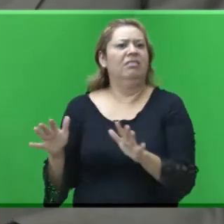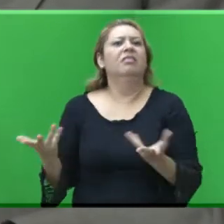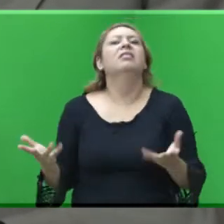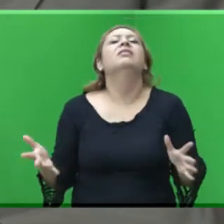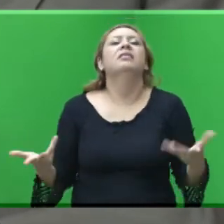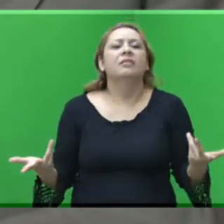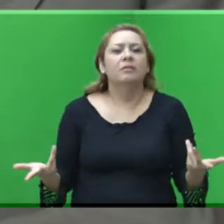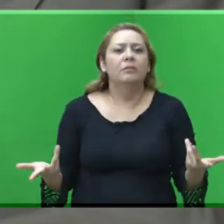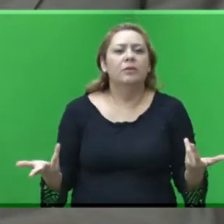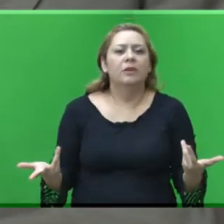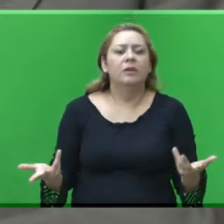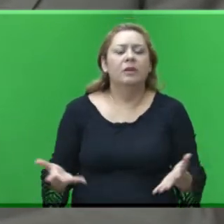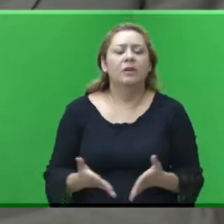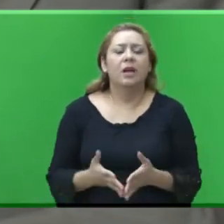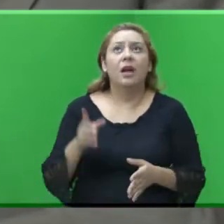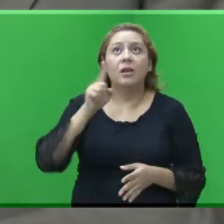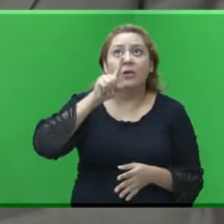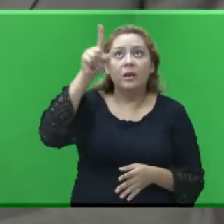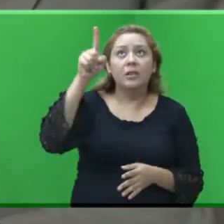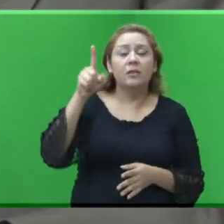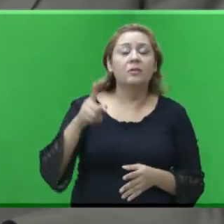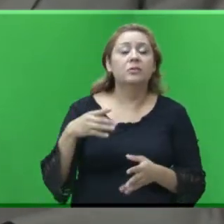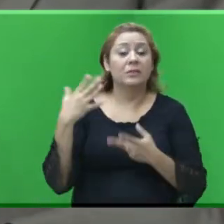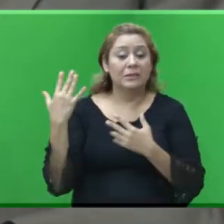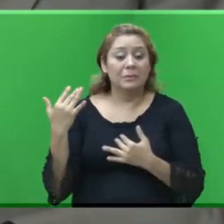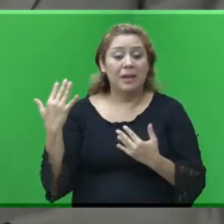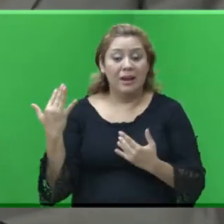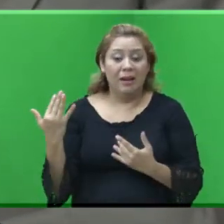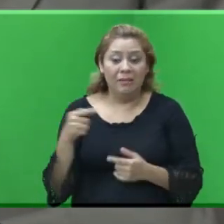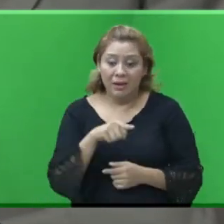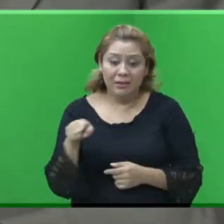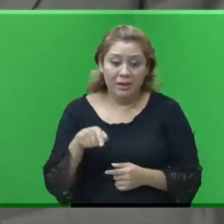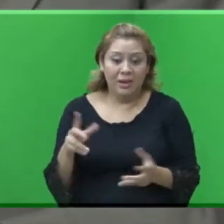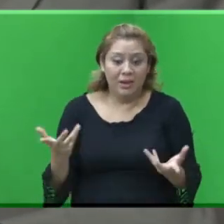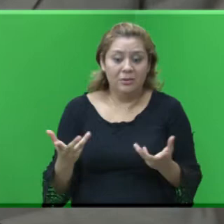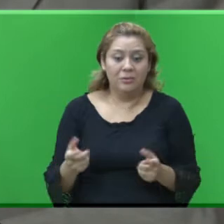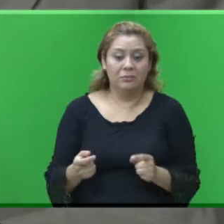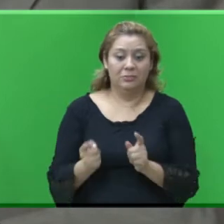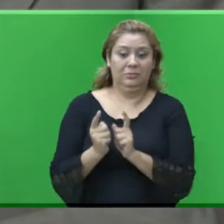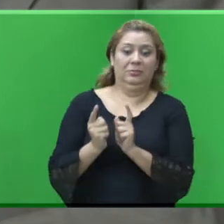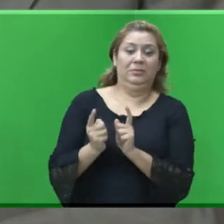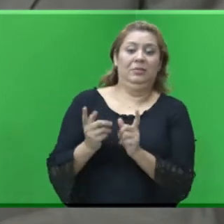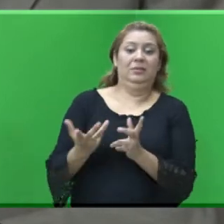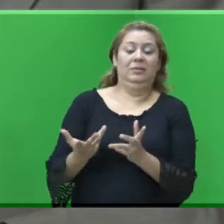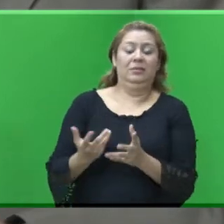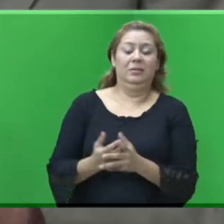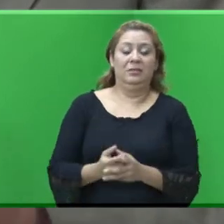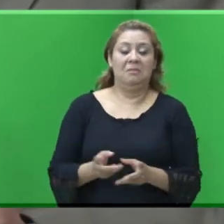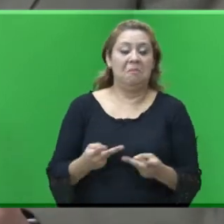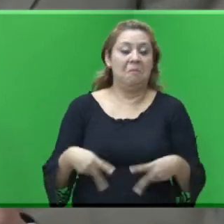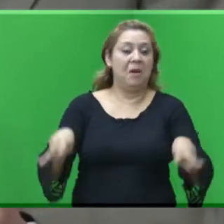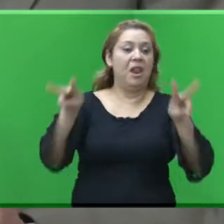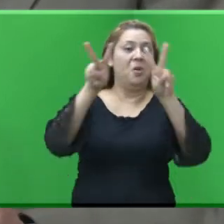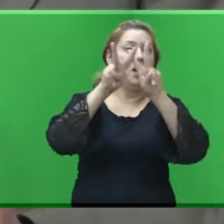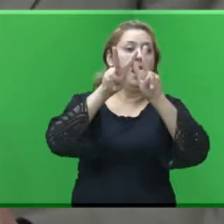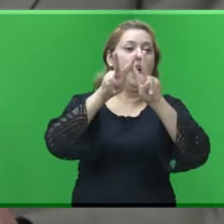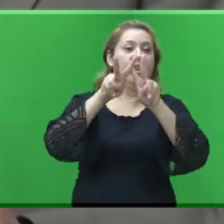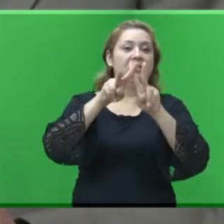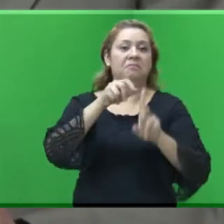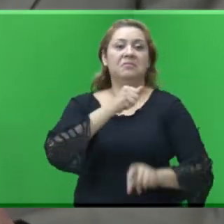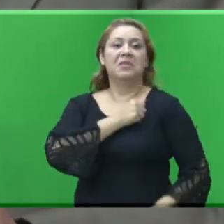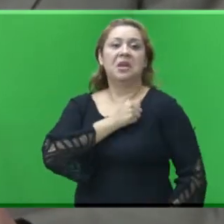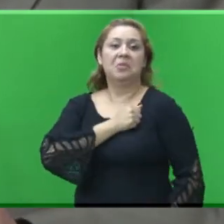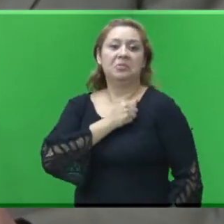una manera diferente a lo que Dios esperaba de ellos? Y sin valorar el